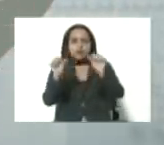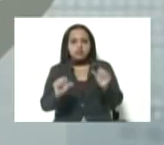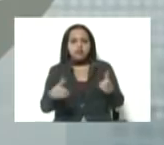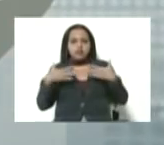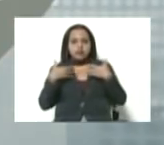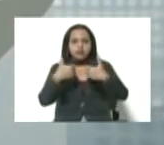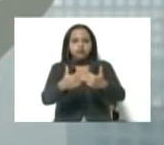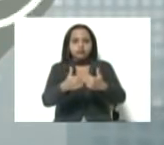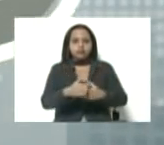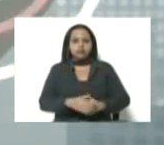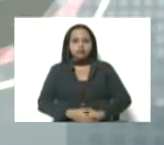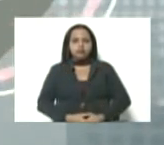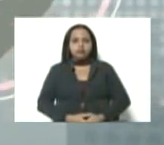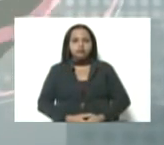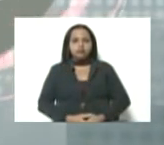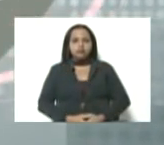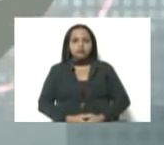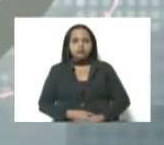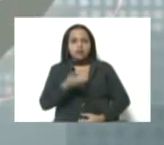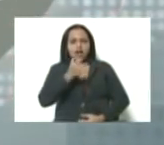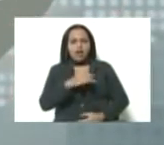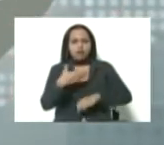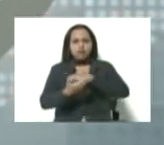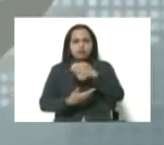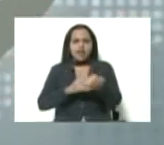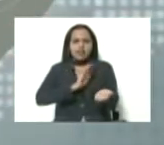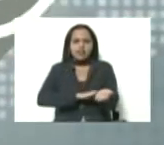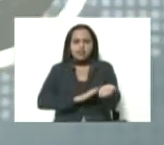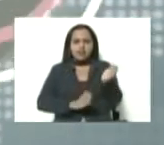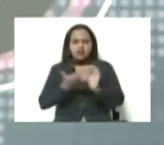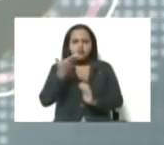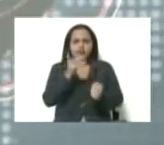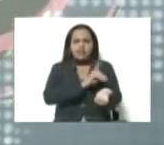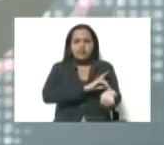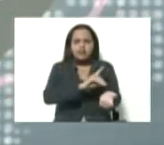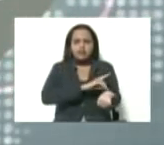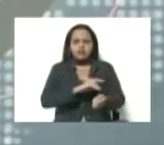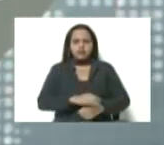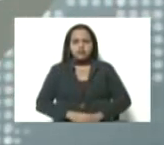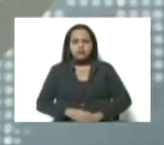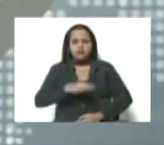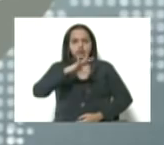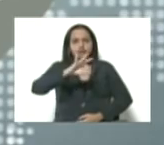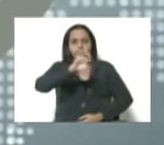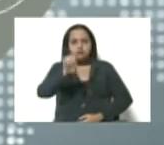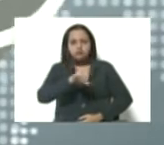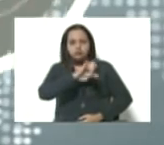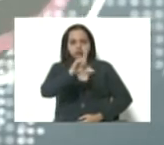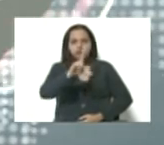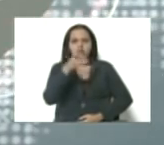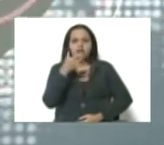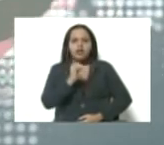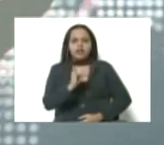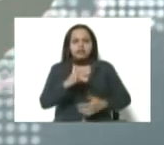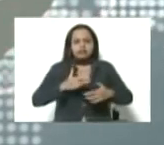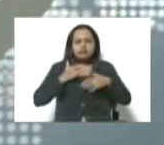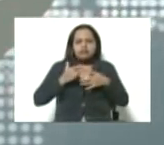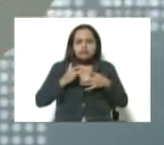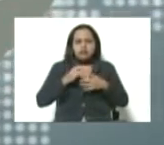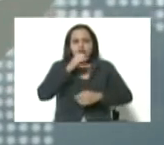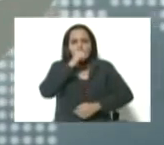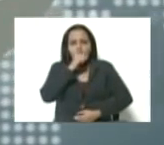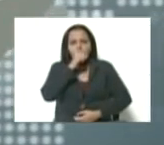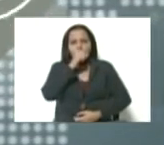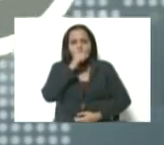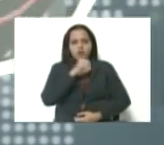salud tenía antecedentes de hipertensión arterial y diabetes el 3 de julio presentó síntomas tan apretados por tos